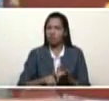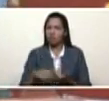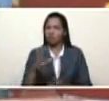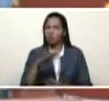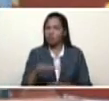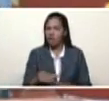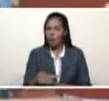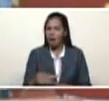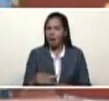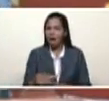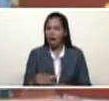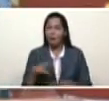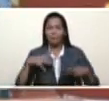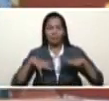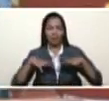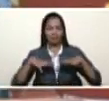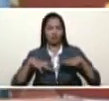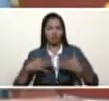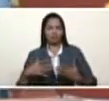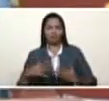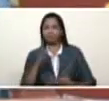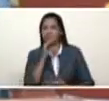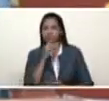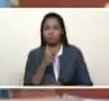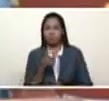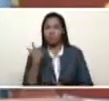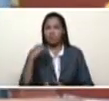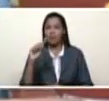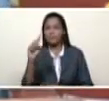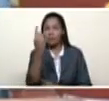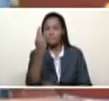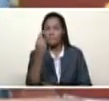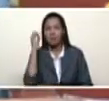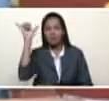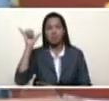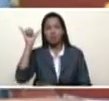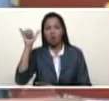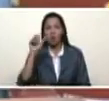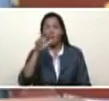Punta Cana. ¿Tenemos el primer video? 30 de abril, en la noche.